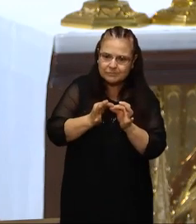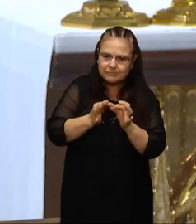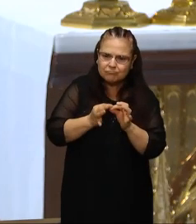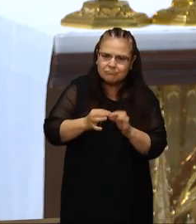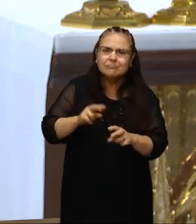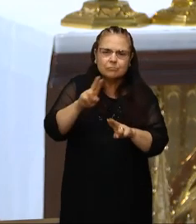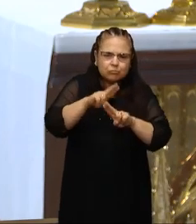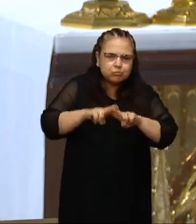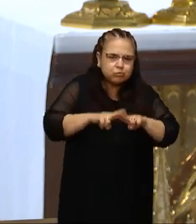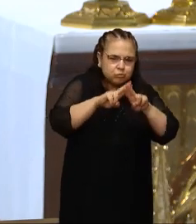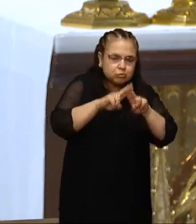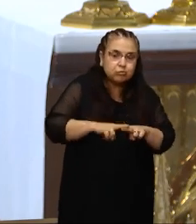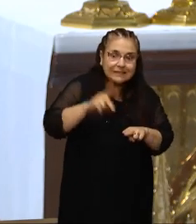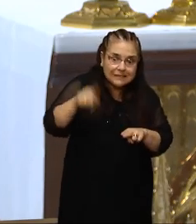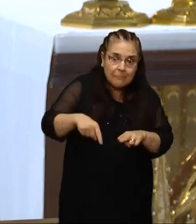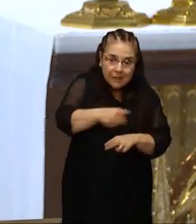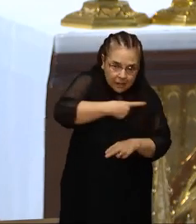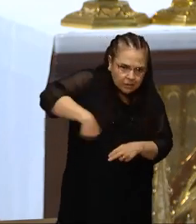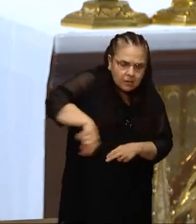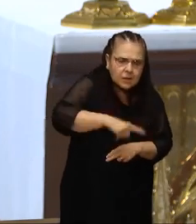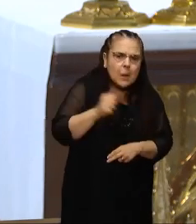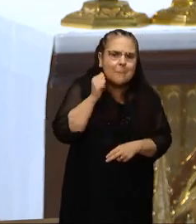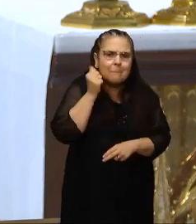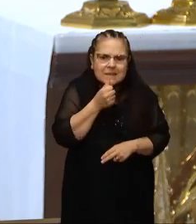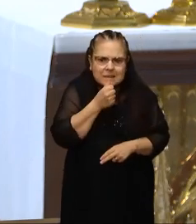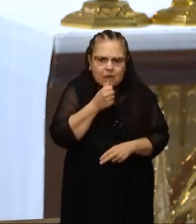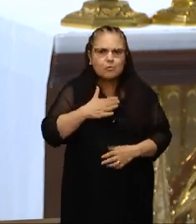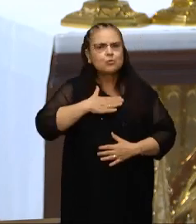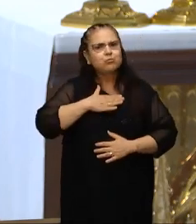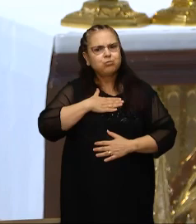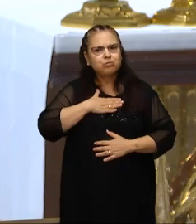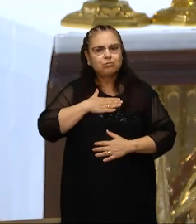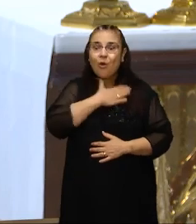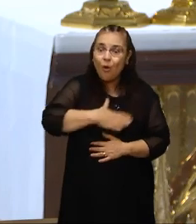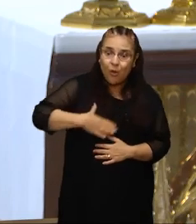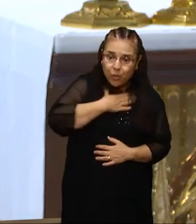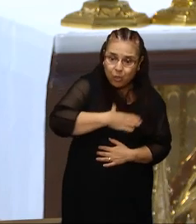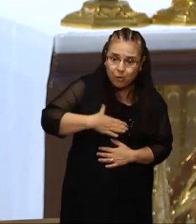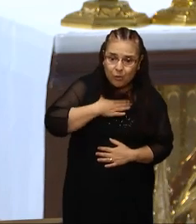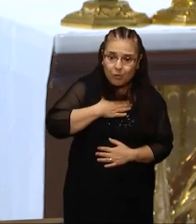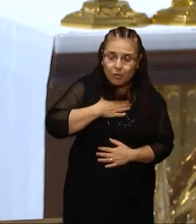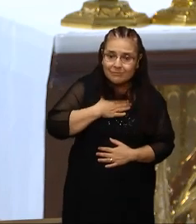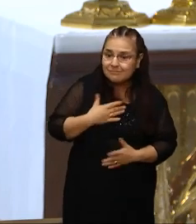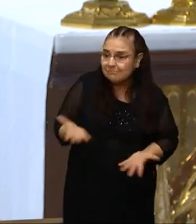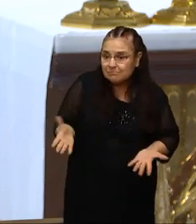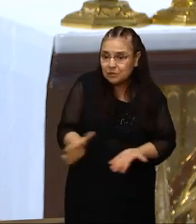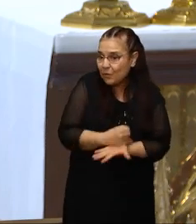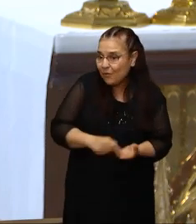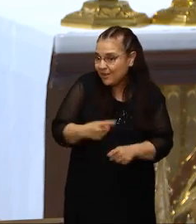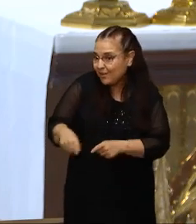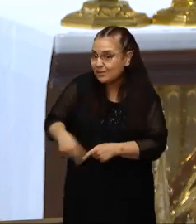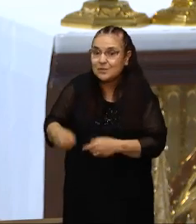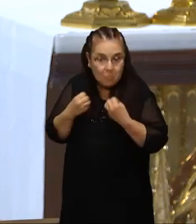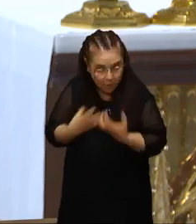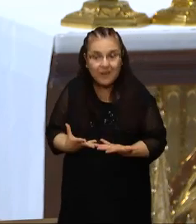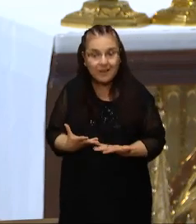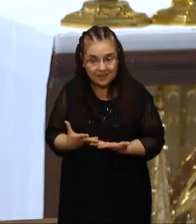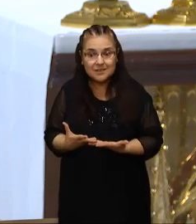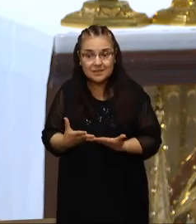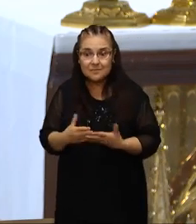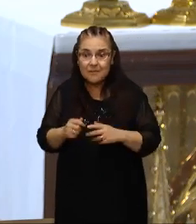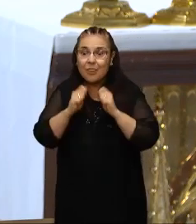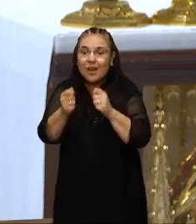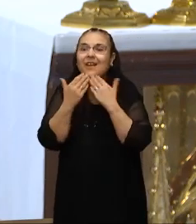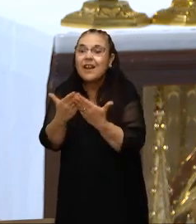repasemos también nuestros propios misterios de gozo, todas las cosas buenas por las cuales tendremos que